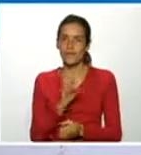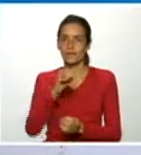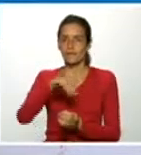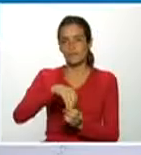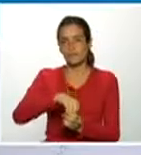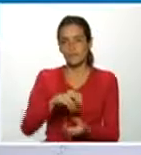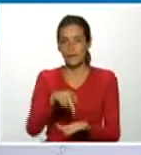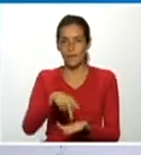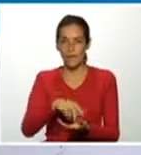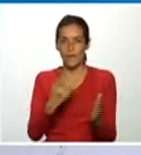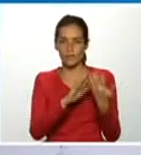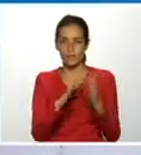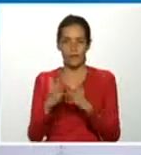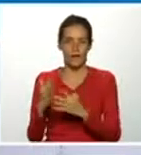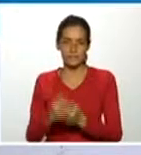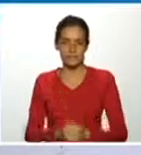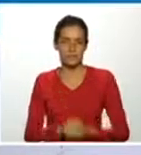parte de esta comunidad?